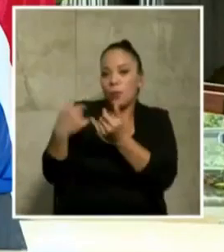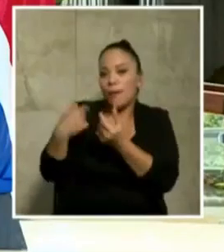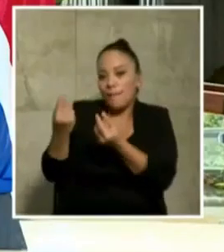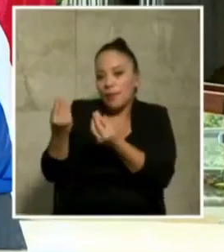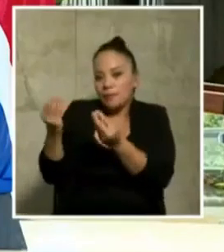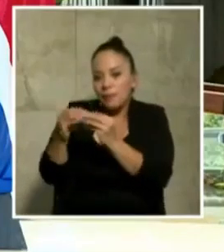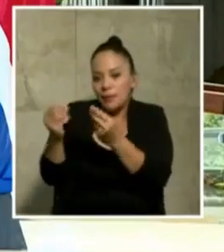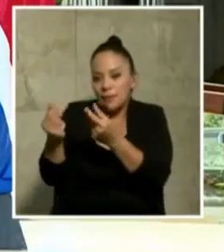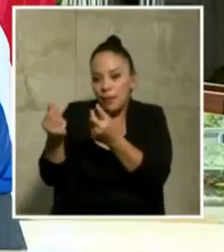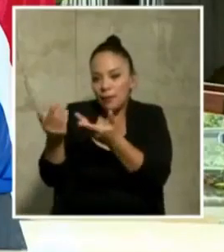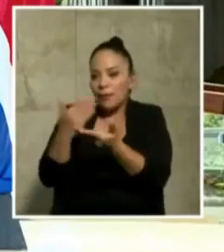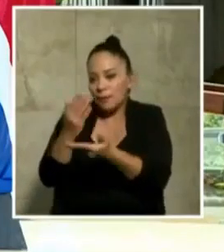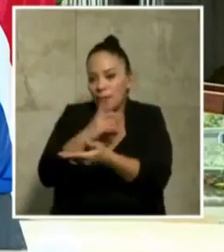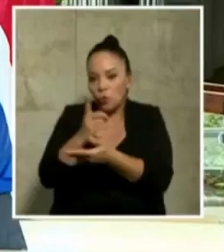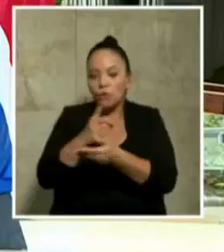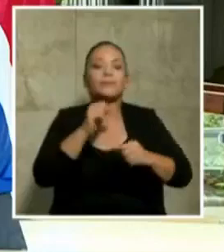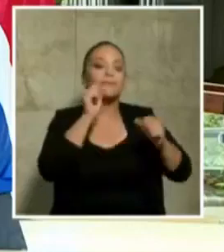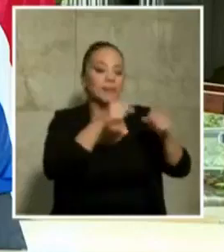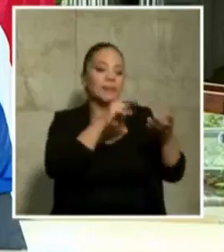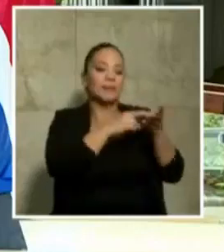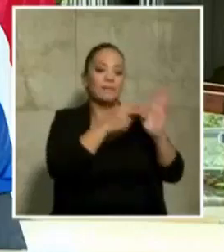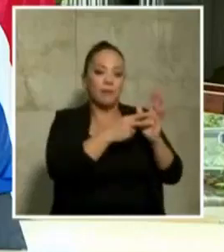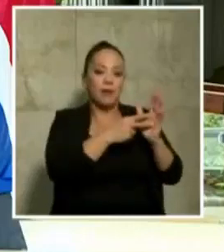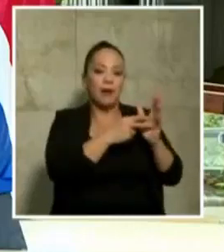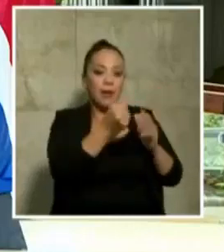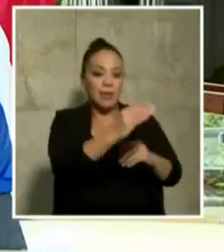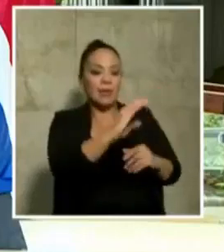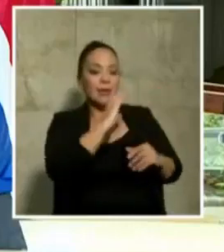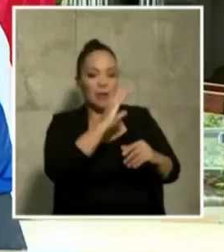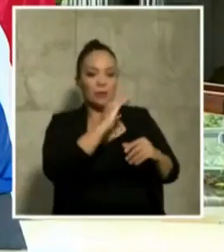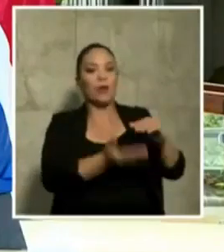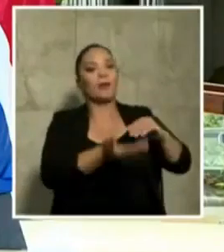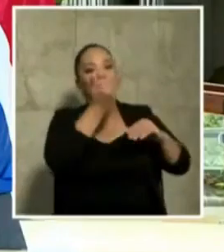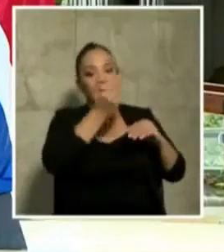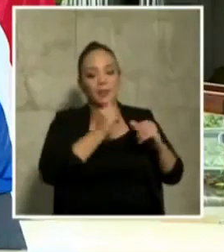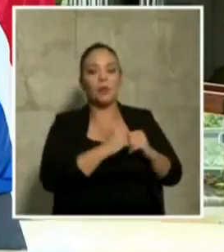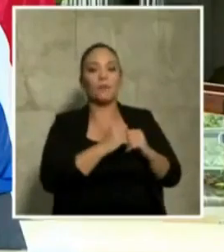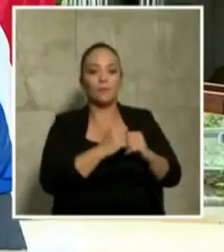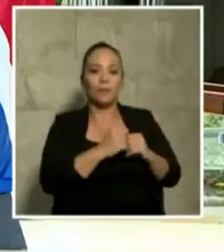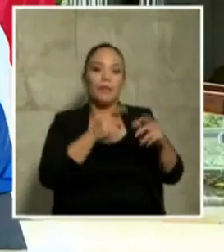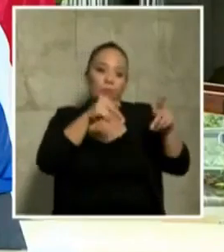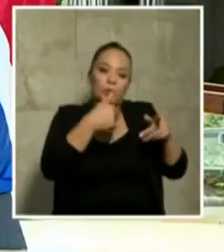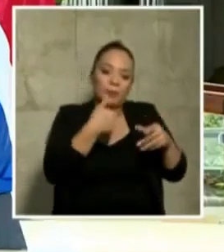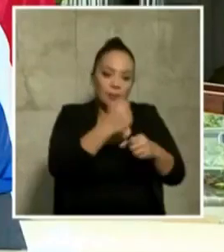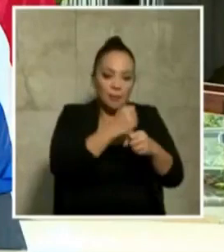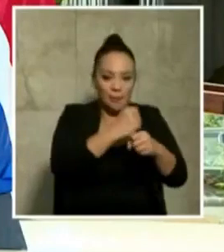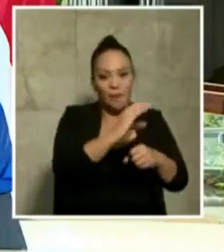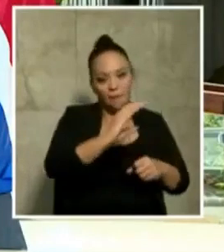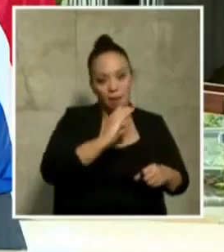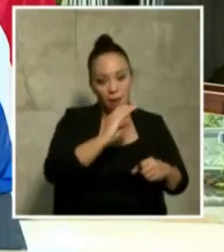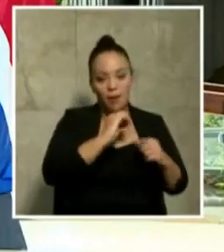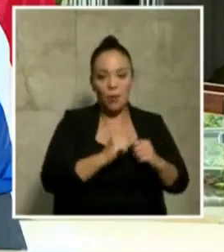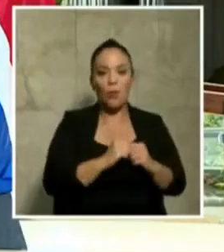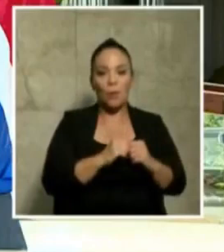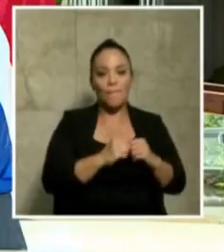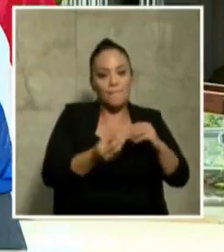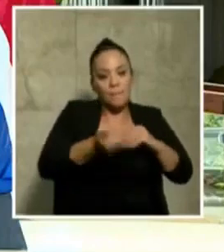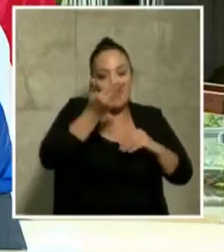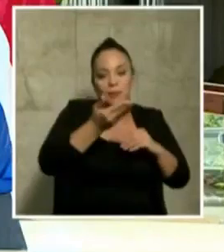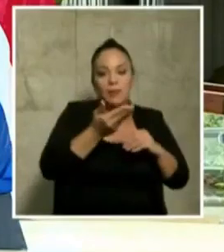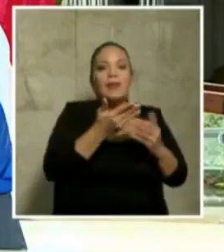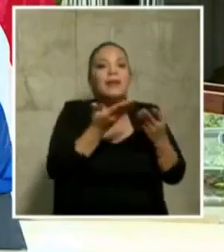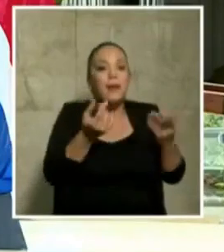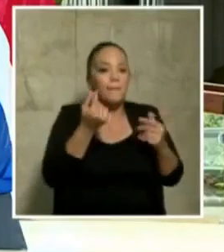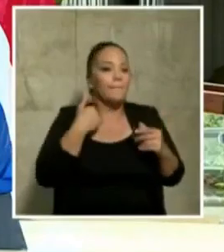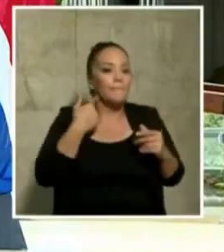gracias a Dios. Han crecido más los ingresos de los que tienen ingreso, a Dios gracias, sí, sí, que el nivel de